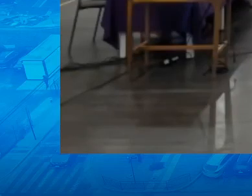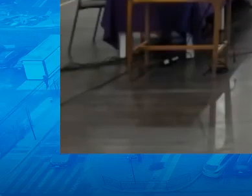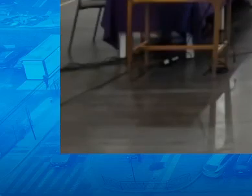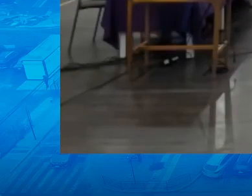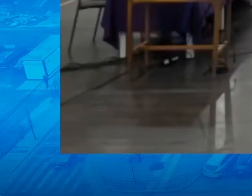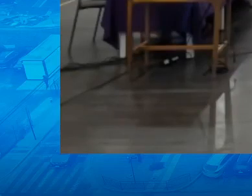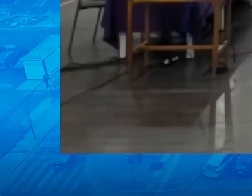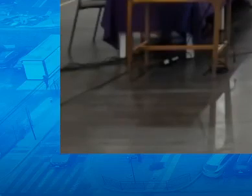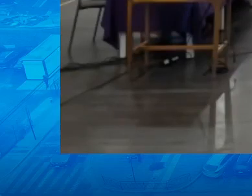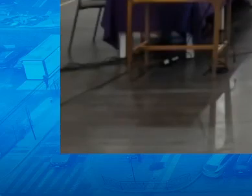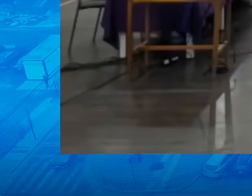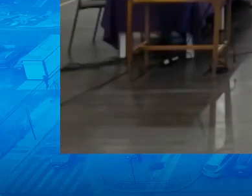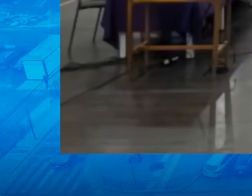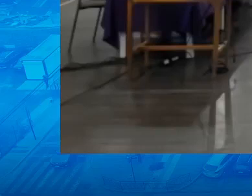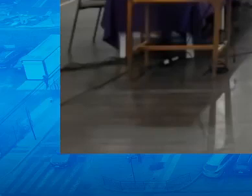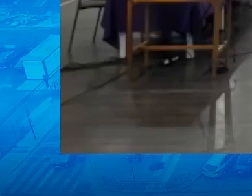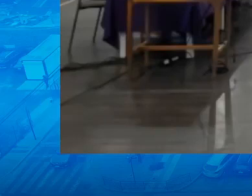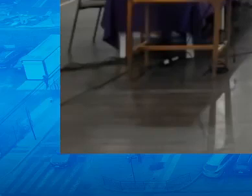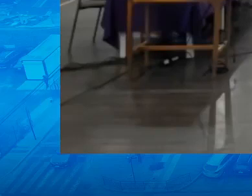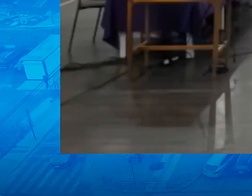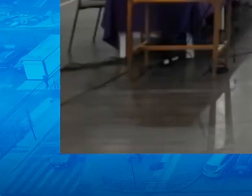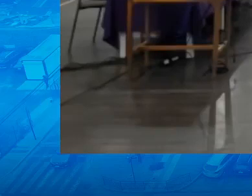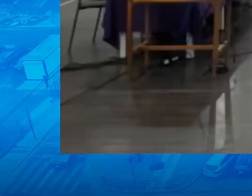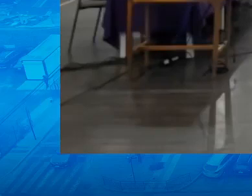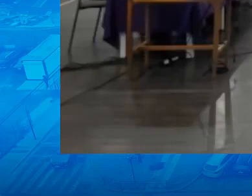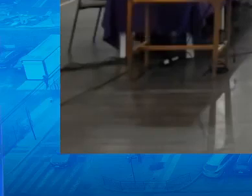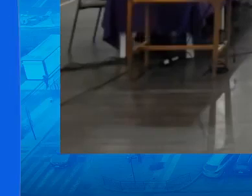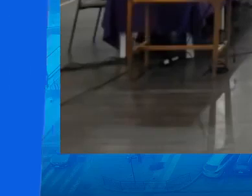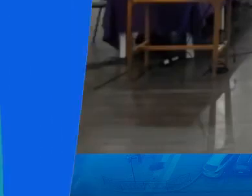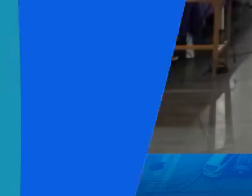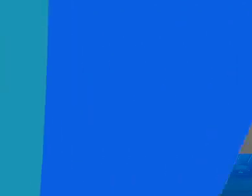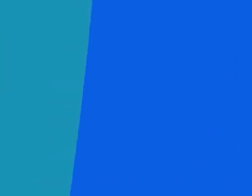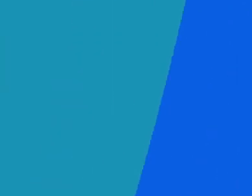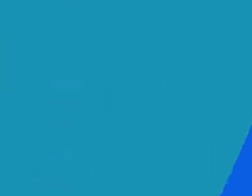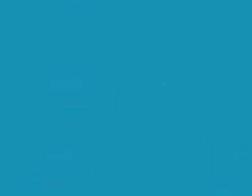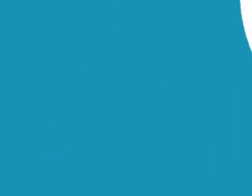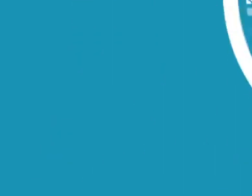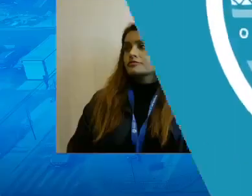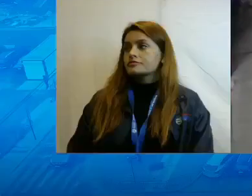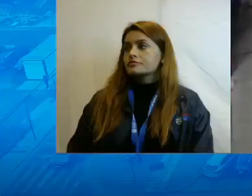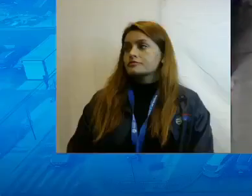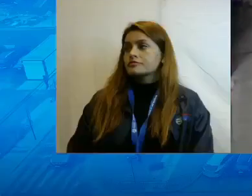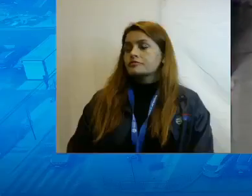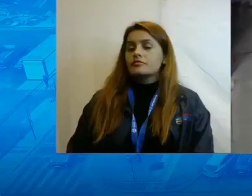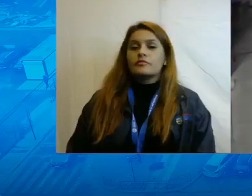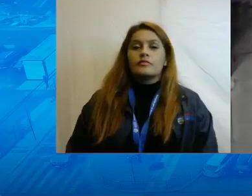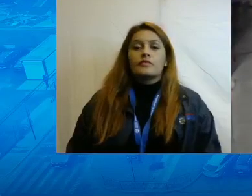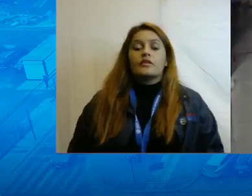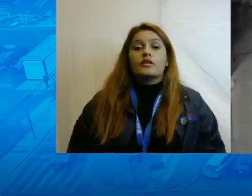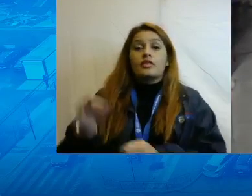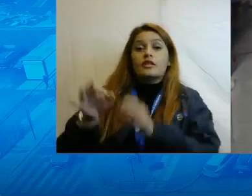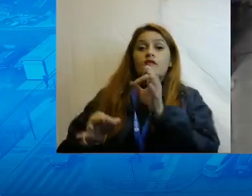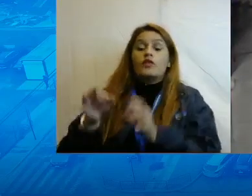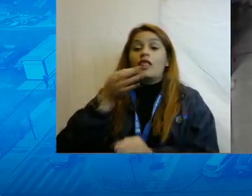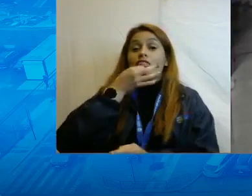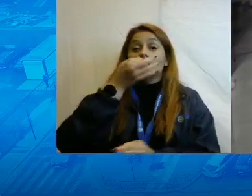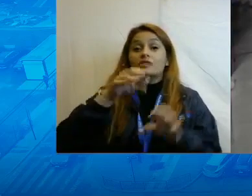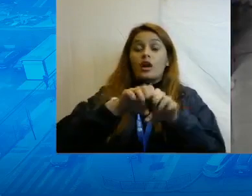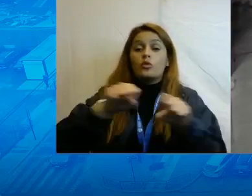tipo de demanda. Y en la audiencia preparatoria de fecha 5 de mayo del presente, el tribunal propone como base de arreglo